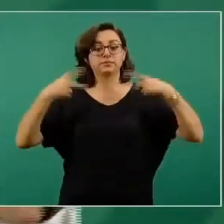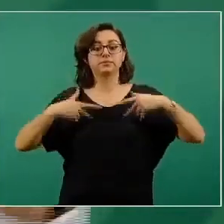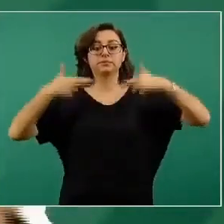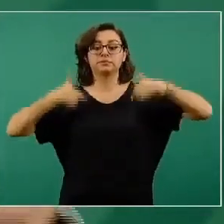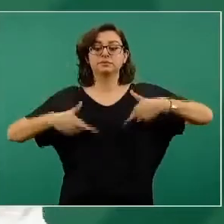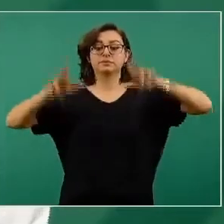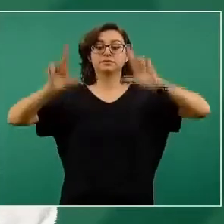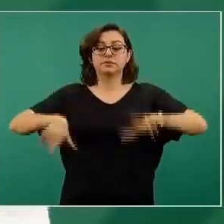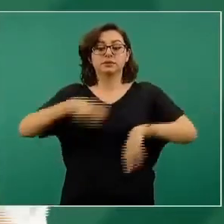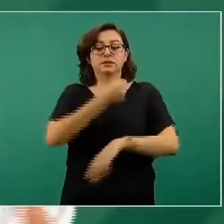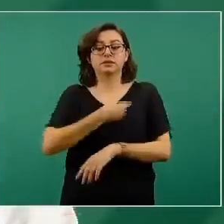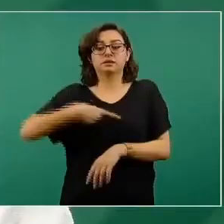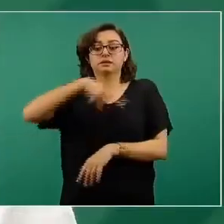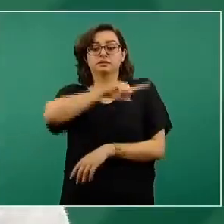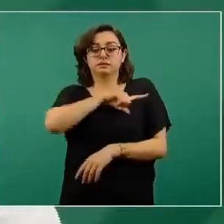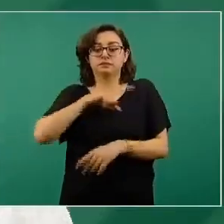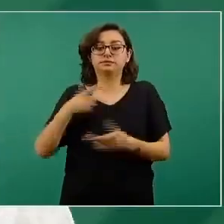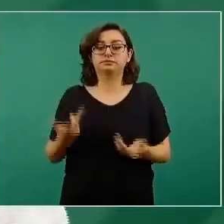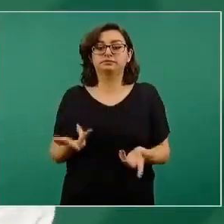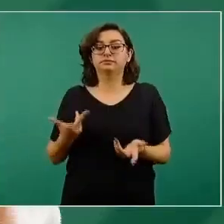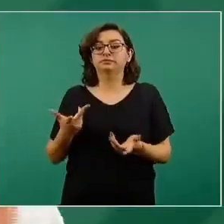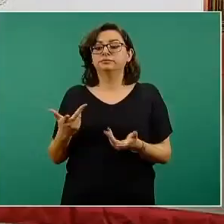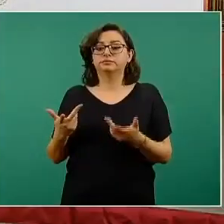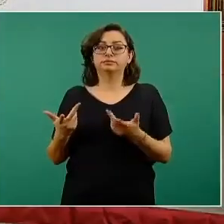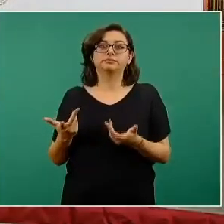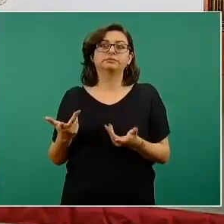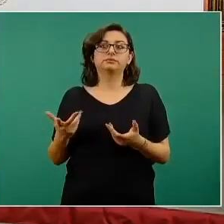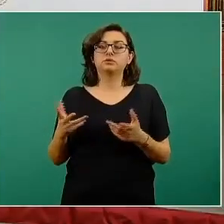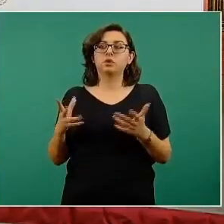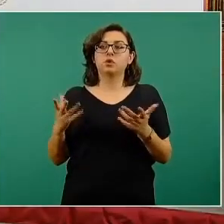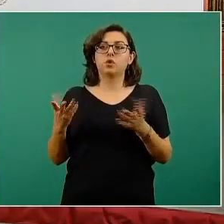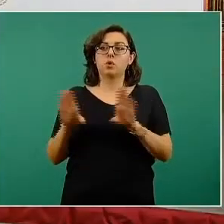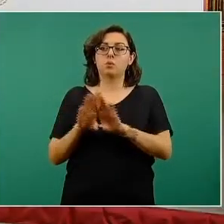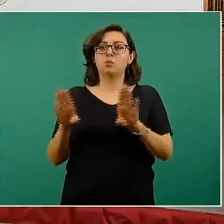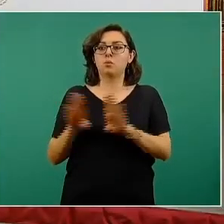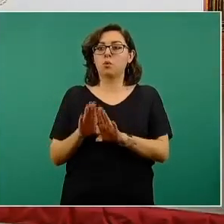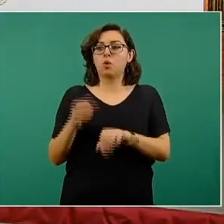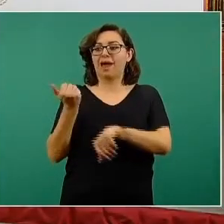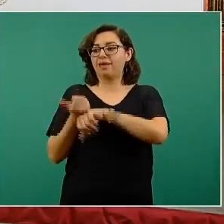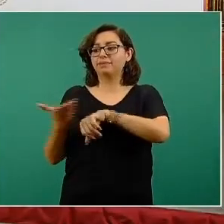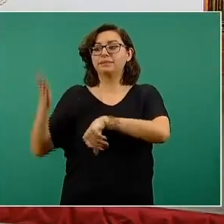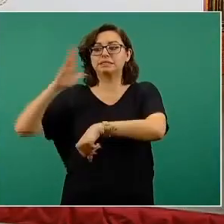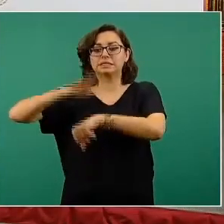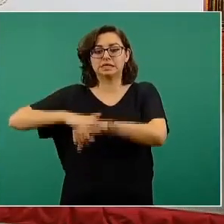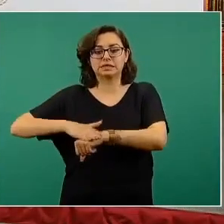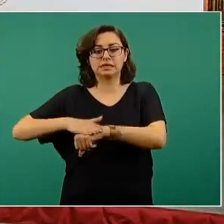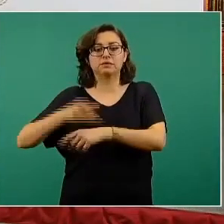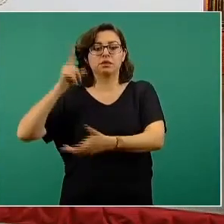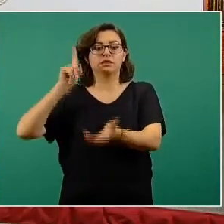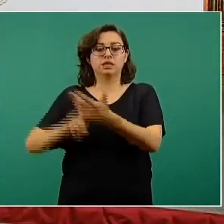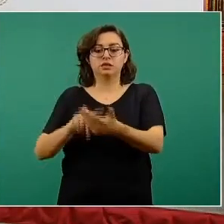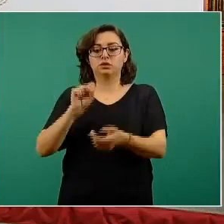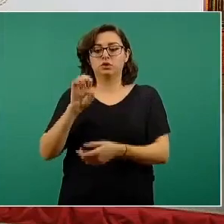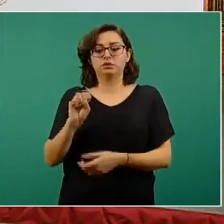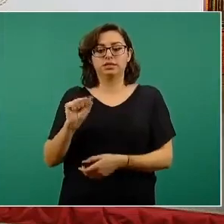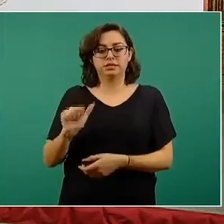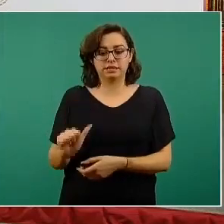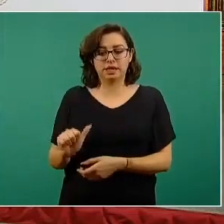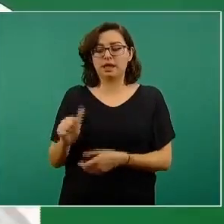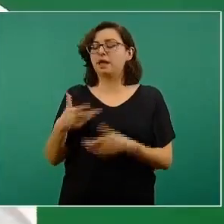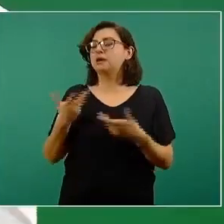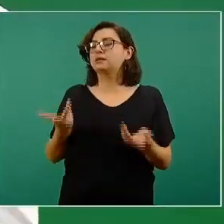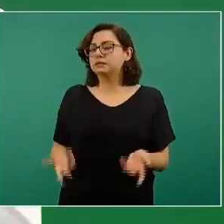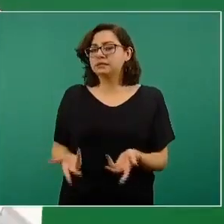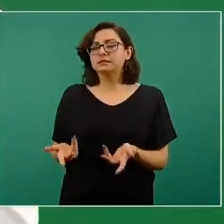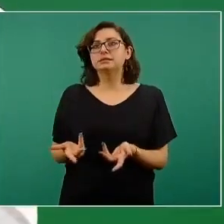personal que está dentro de la operación de las jurisdicciones sanitarias son unas unidades administrativas del Sistema Nacional de Salud que